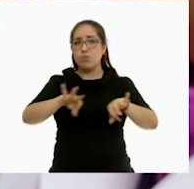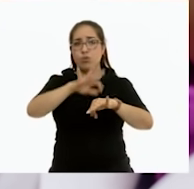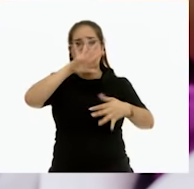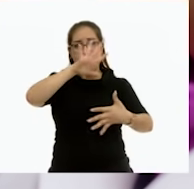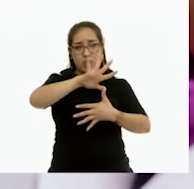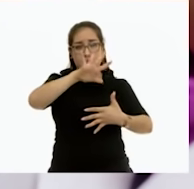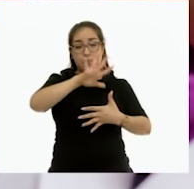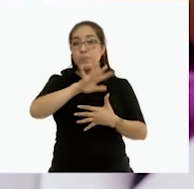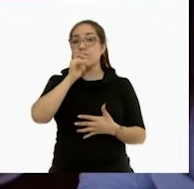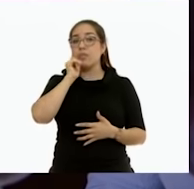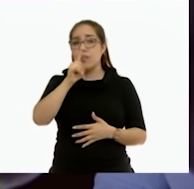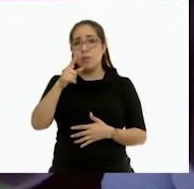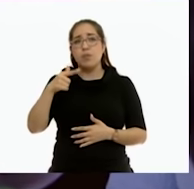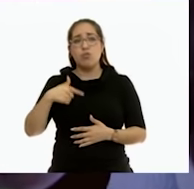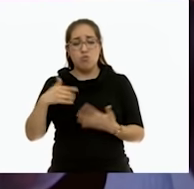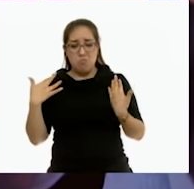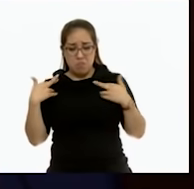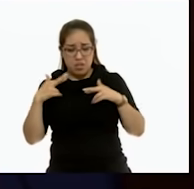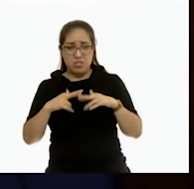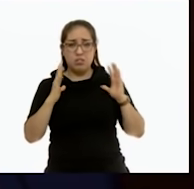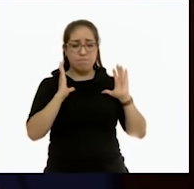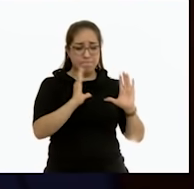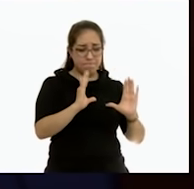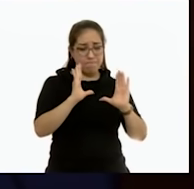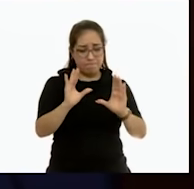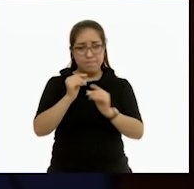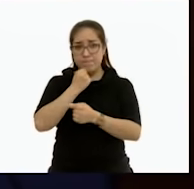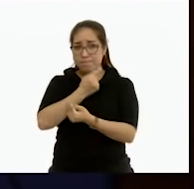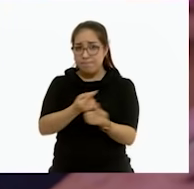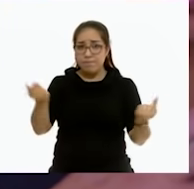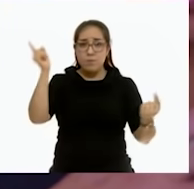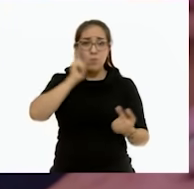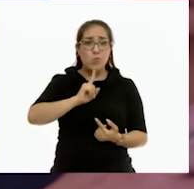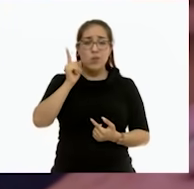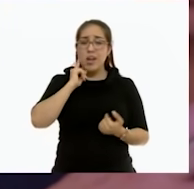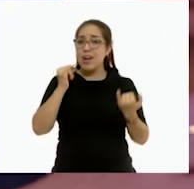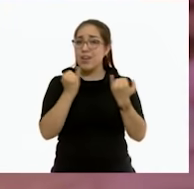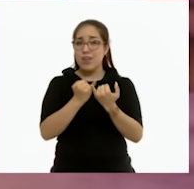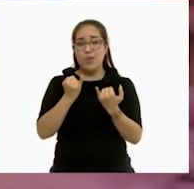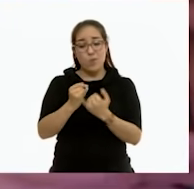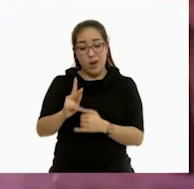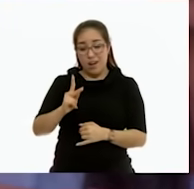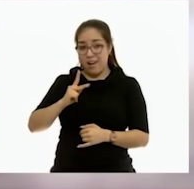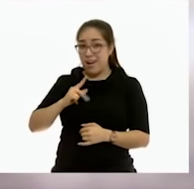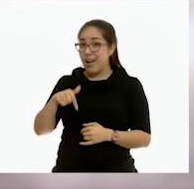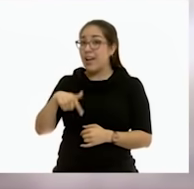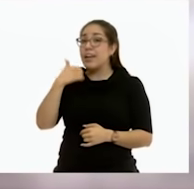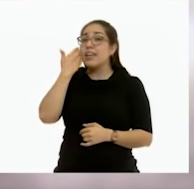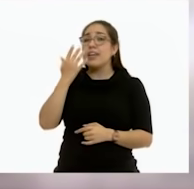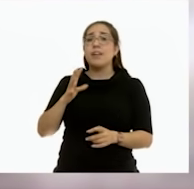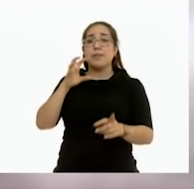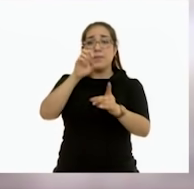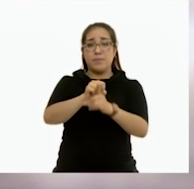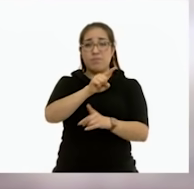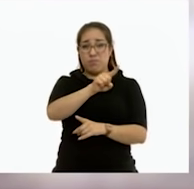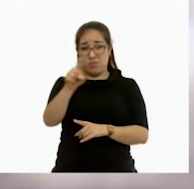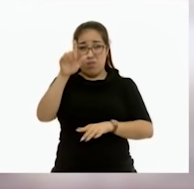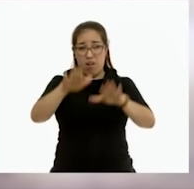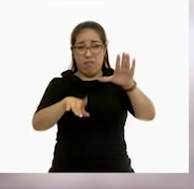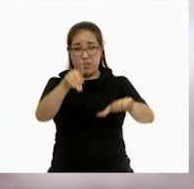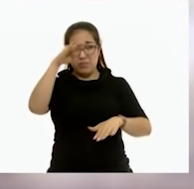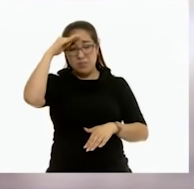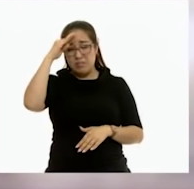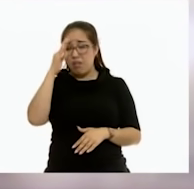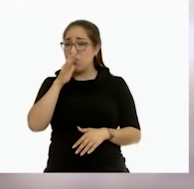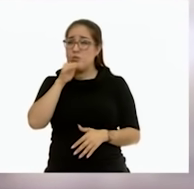de convertirme en mentora de muchas niñas que, como yo, les gustaría llegar muy lejos. Que en tu vocabulario no exista